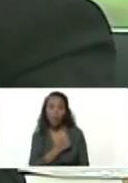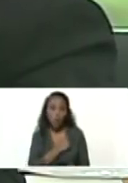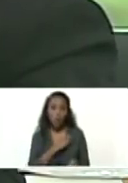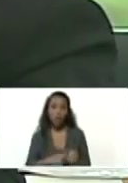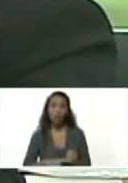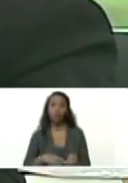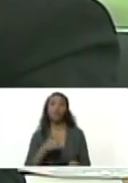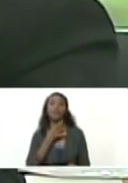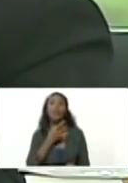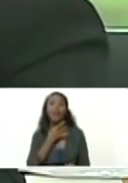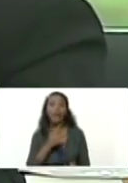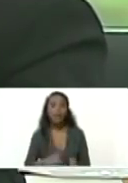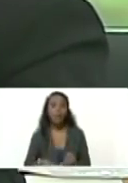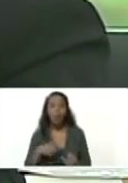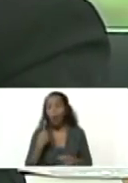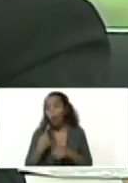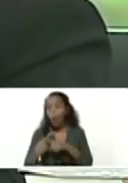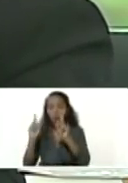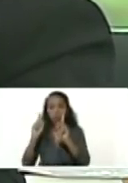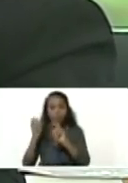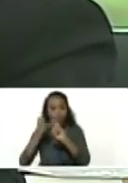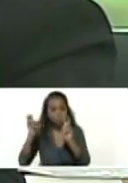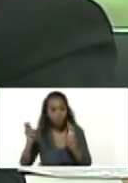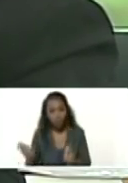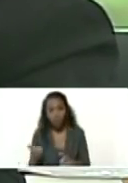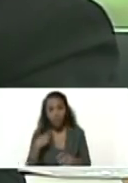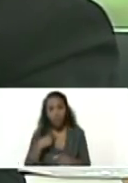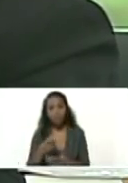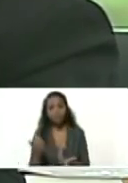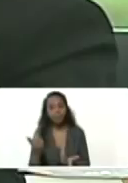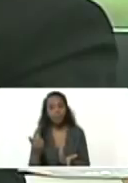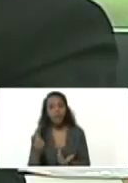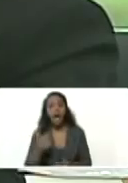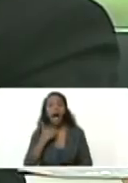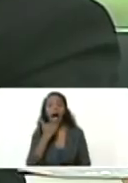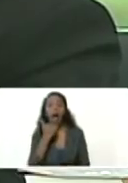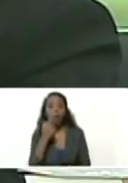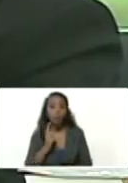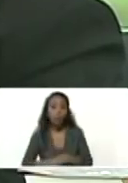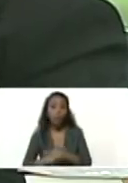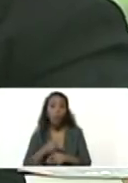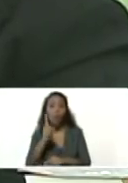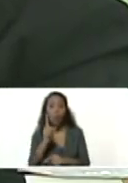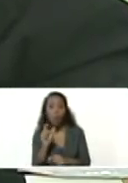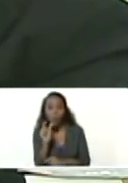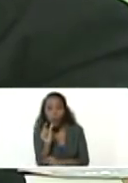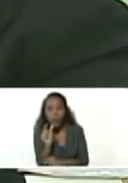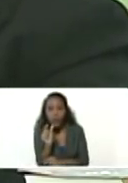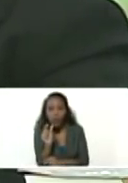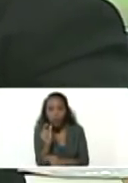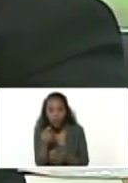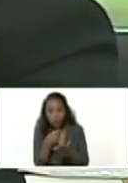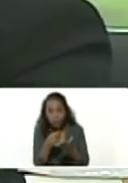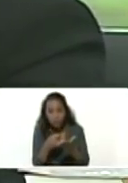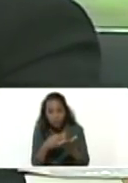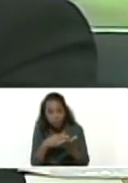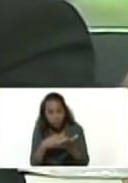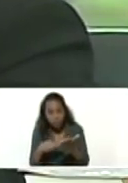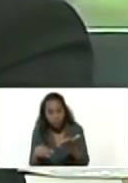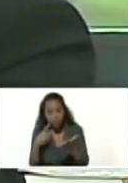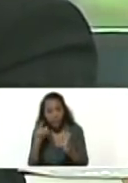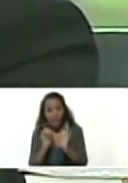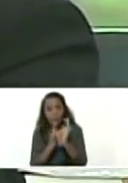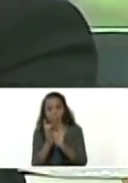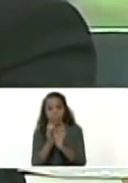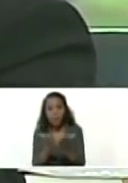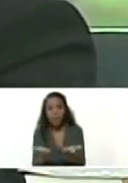corrientes, todos los venezolanos y casi toda la humanidad en algún momento ha leído una porción de las Escrituras.